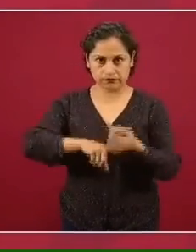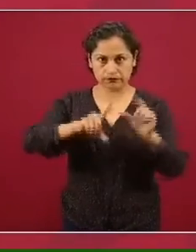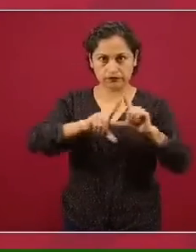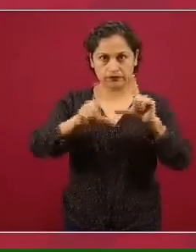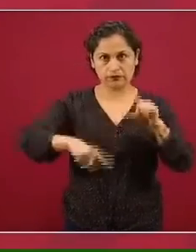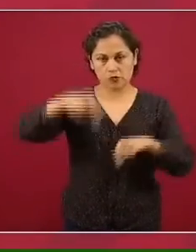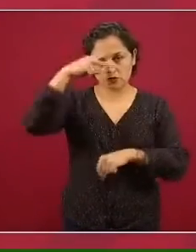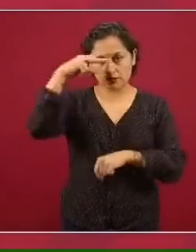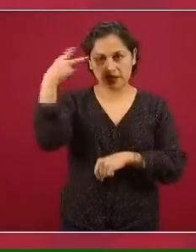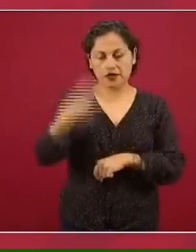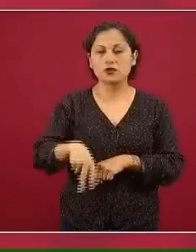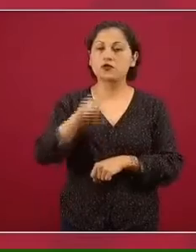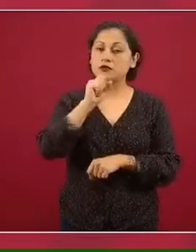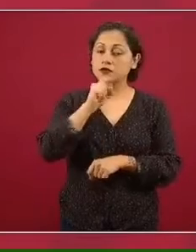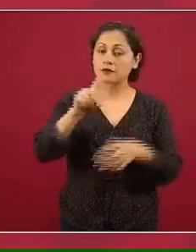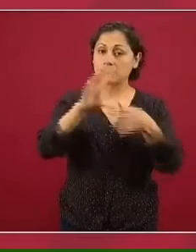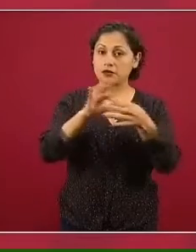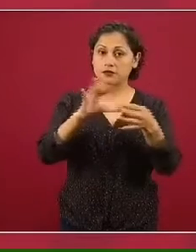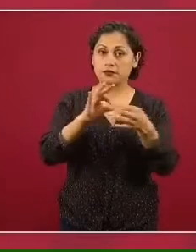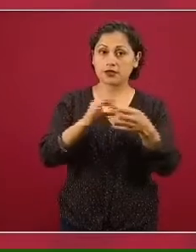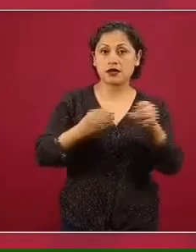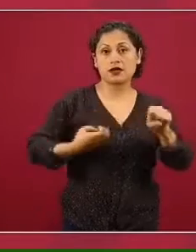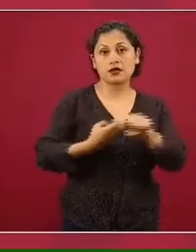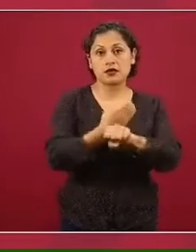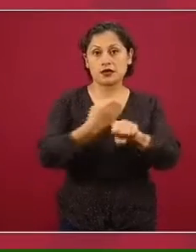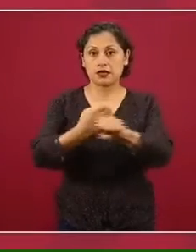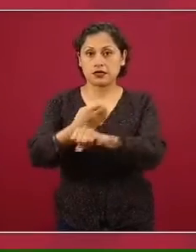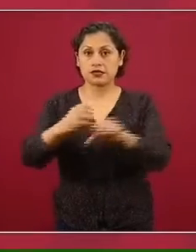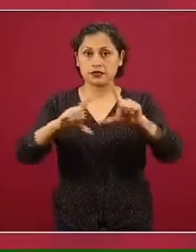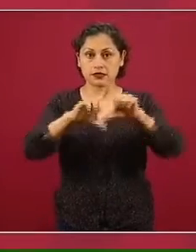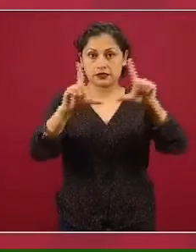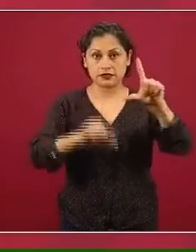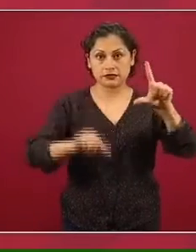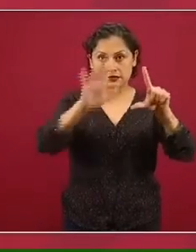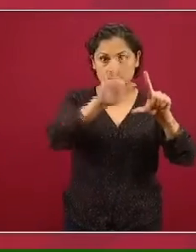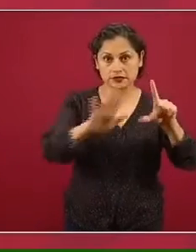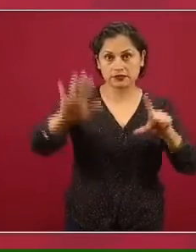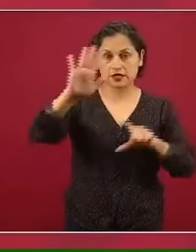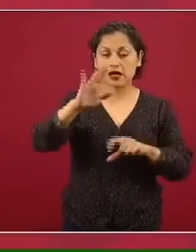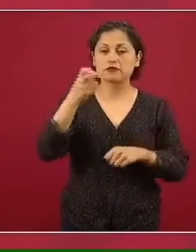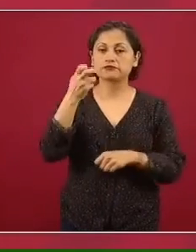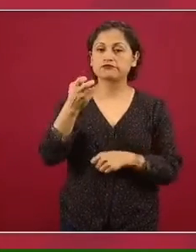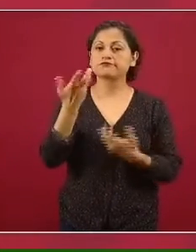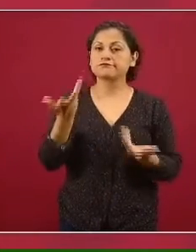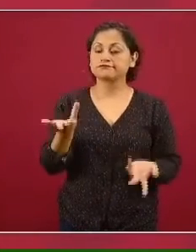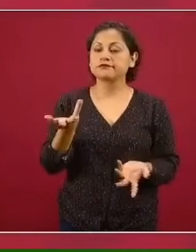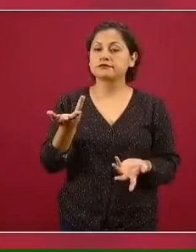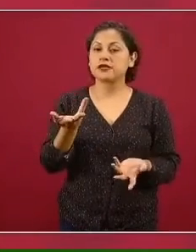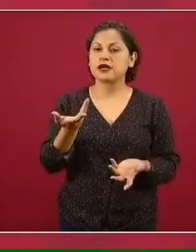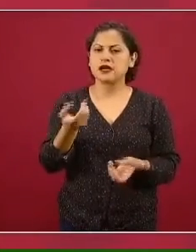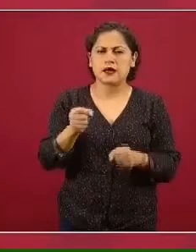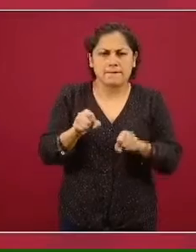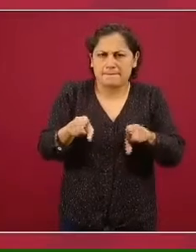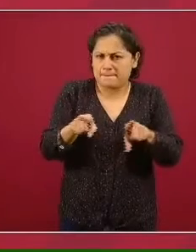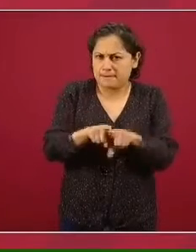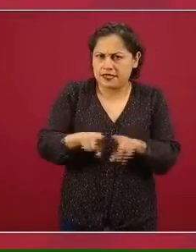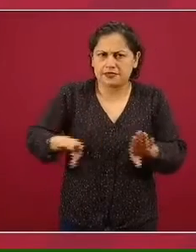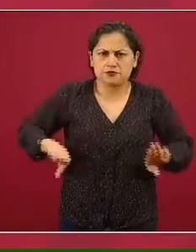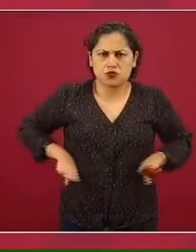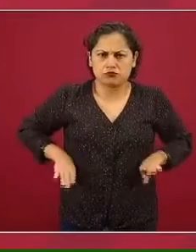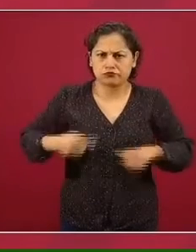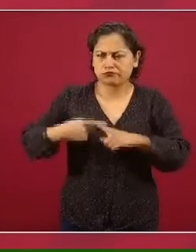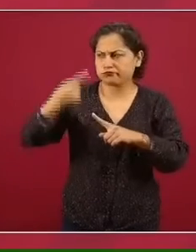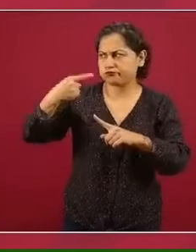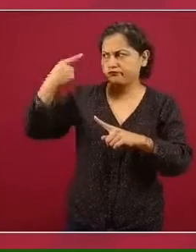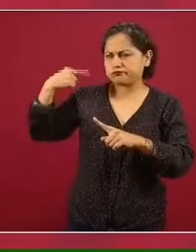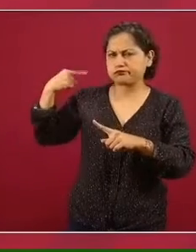otros 3 estados de la región Oriente con el mismo mecanismo que hemos estado comentando a lo largo de